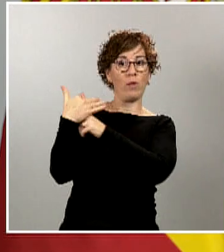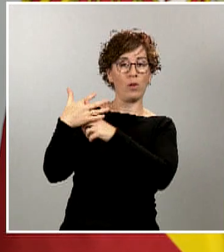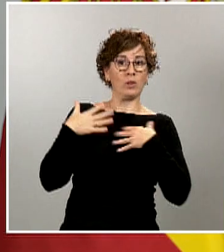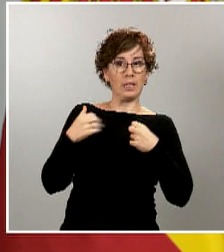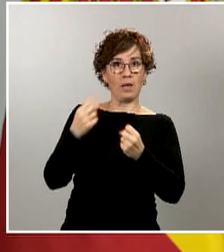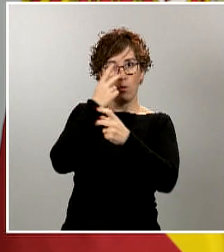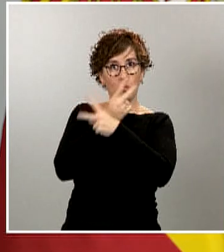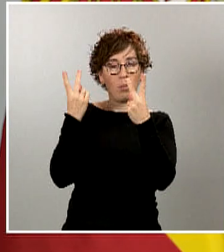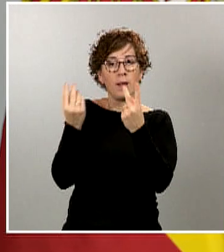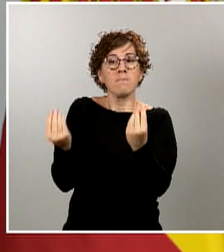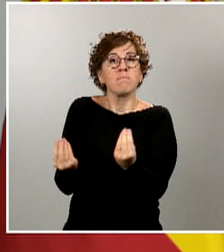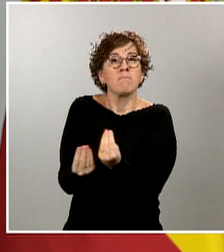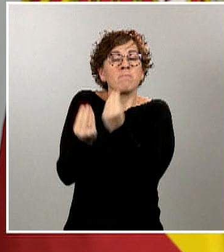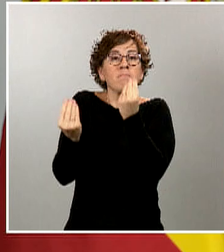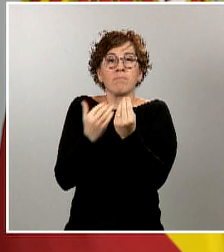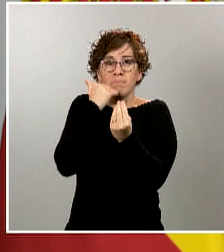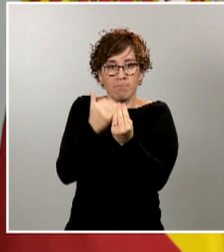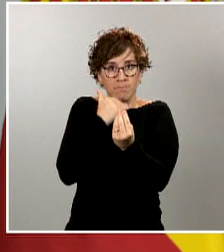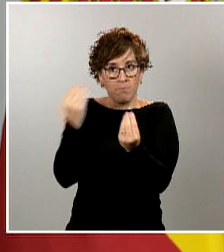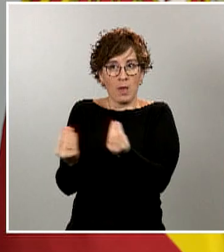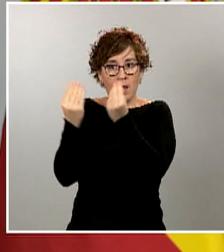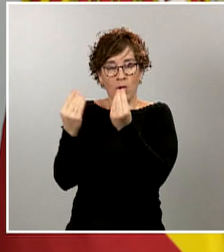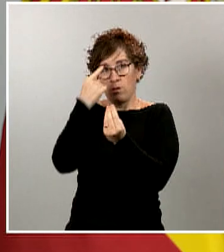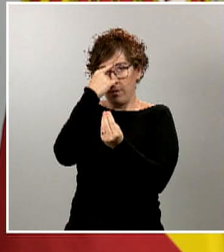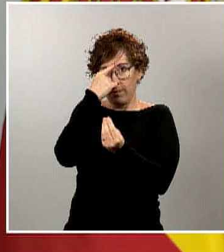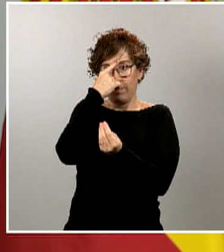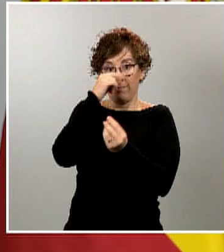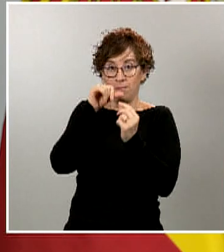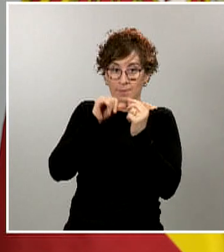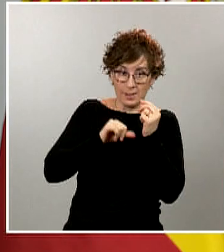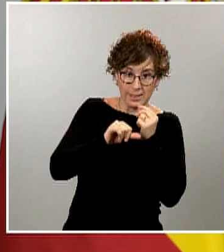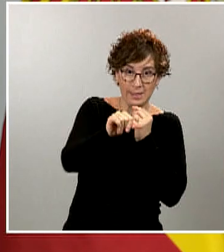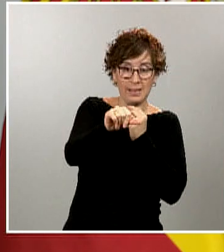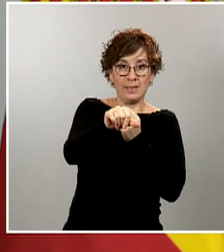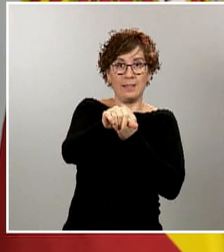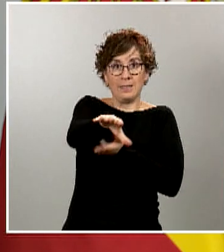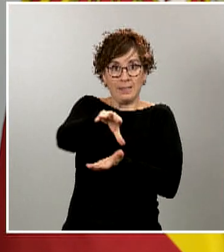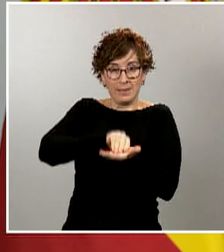gran asignatura que será hacer frente al relanzamiento